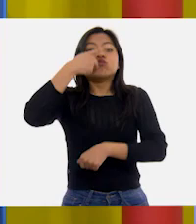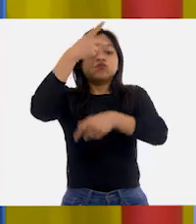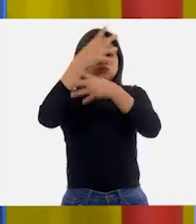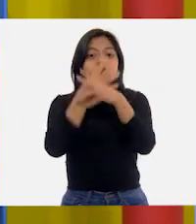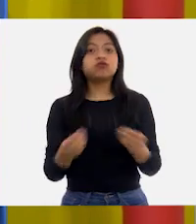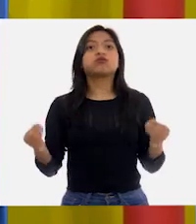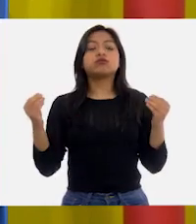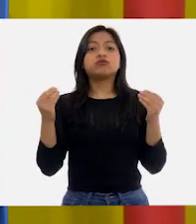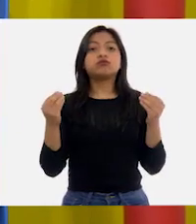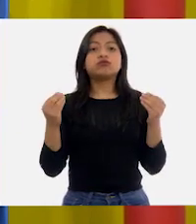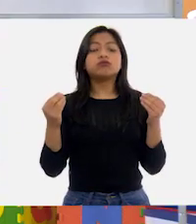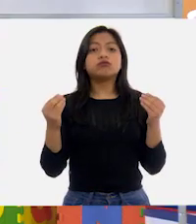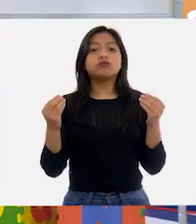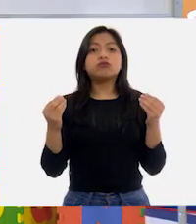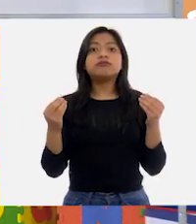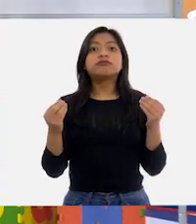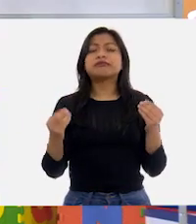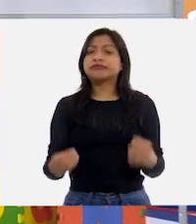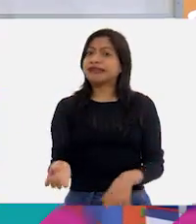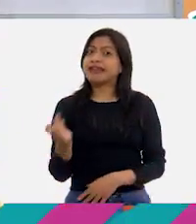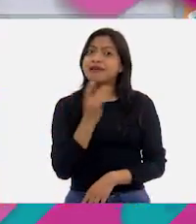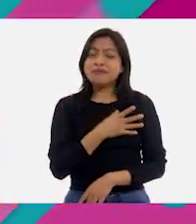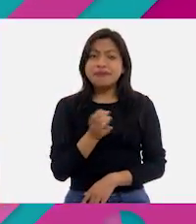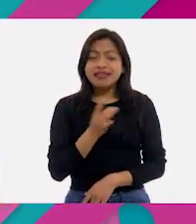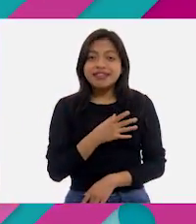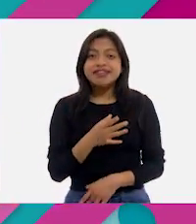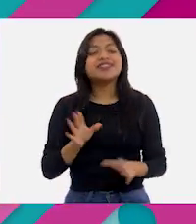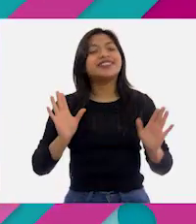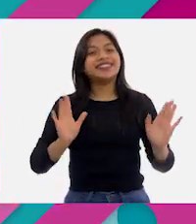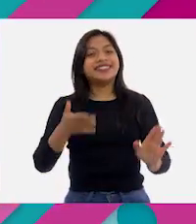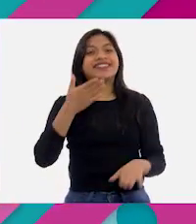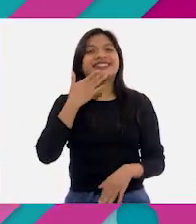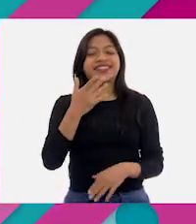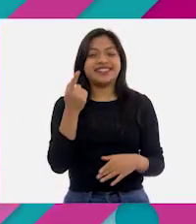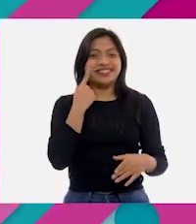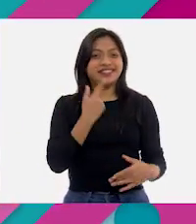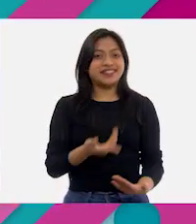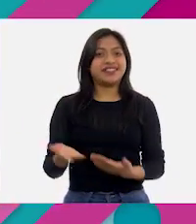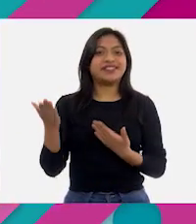Perdió la voz. Perdió la voz, qué miedo. Vamos a verla, sí.